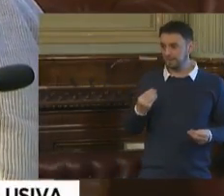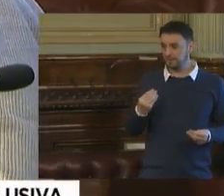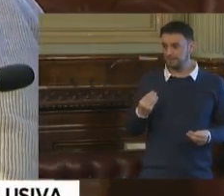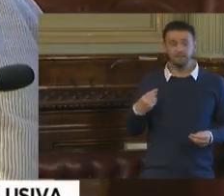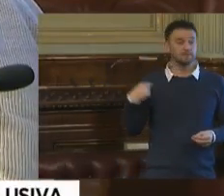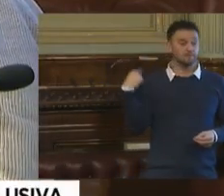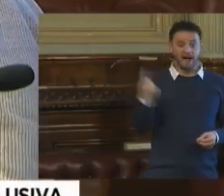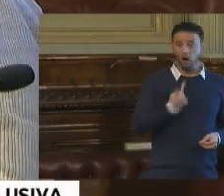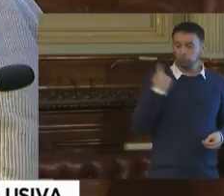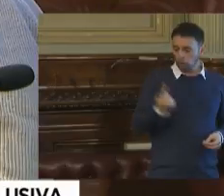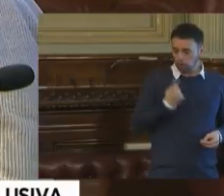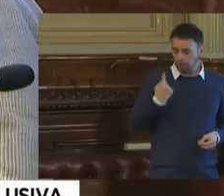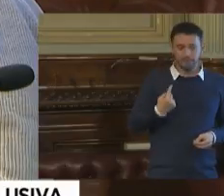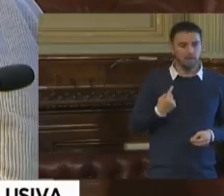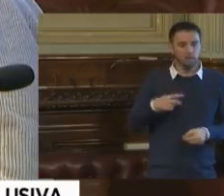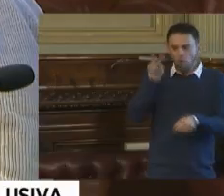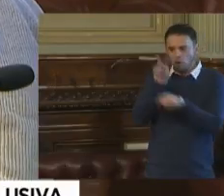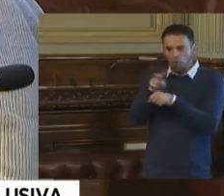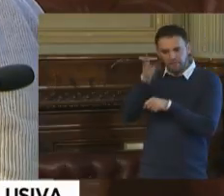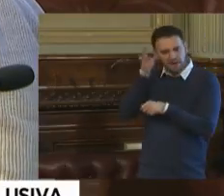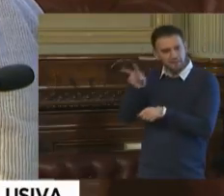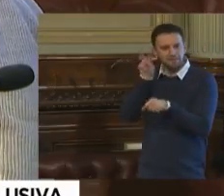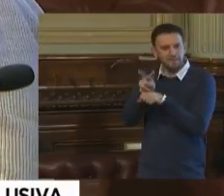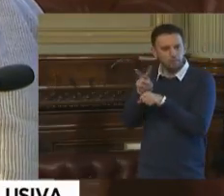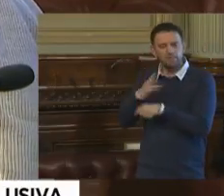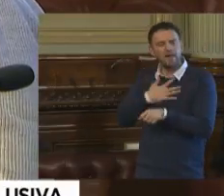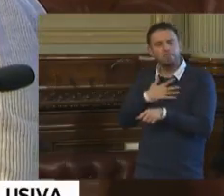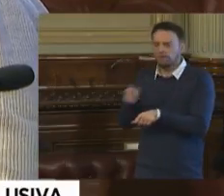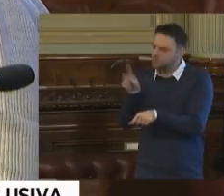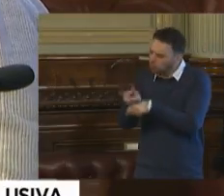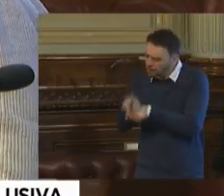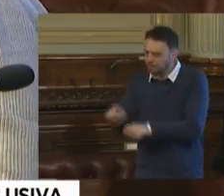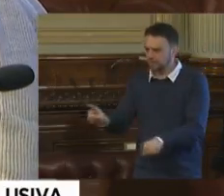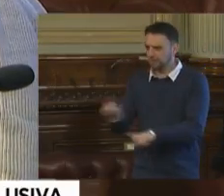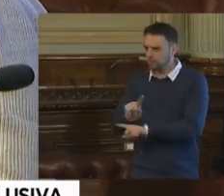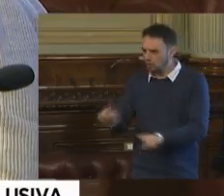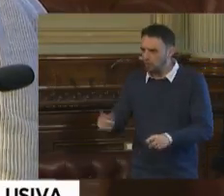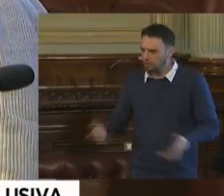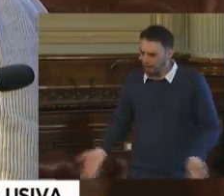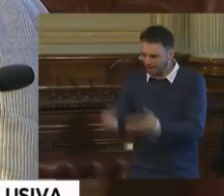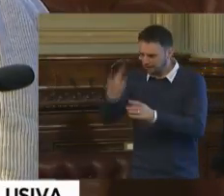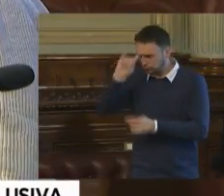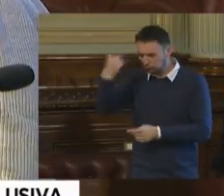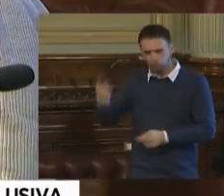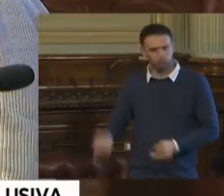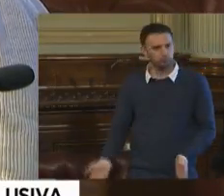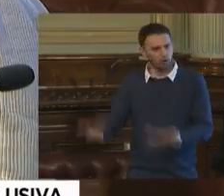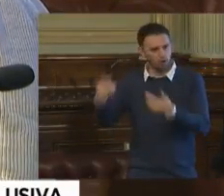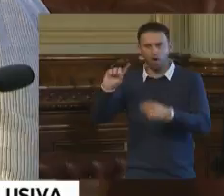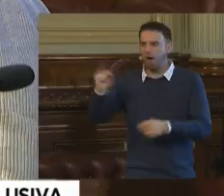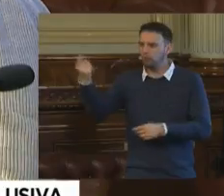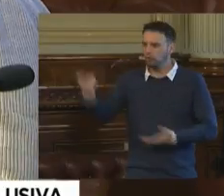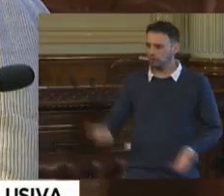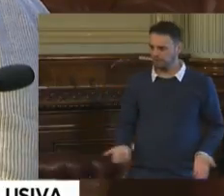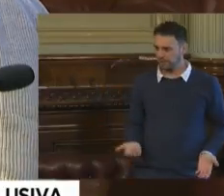respetar la autonomía de las personas la sobreprotección es limitante la sobreprotección también